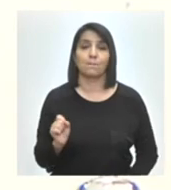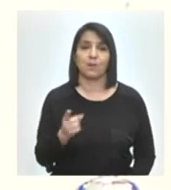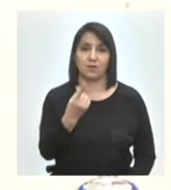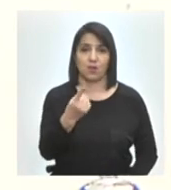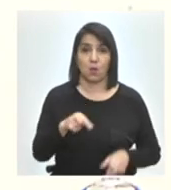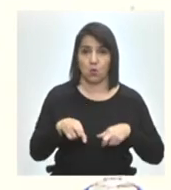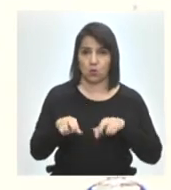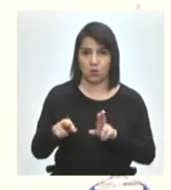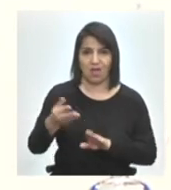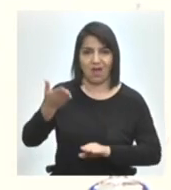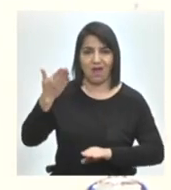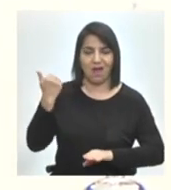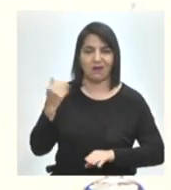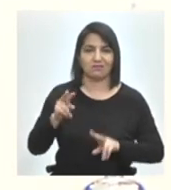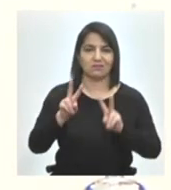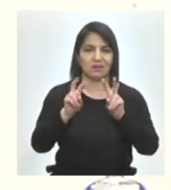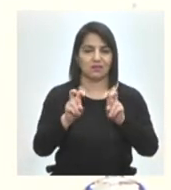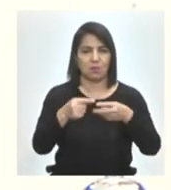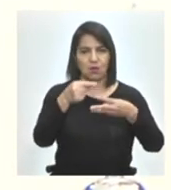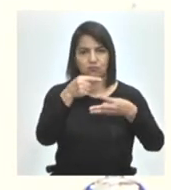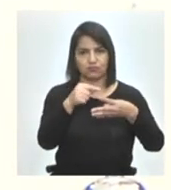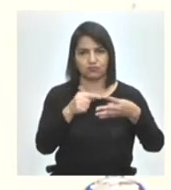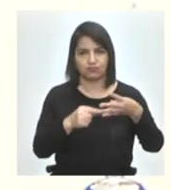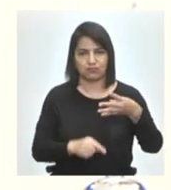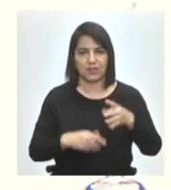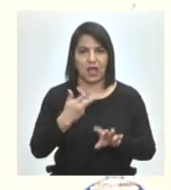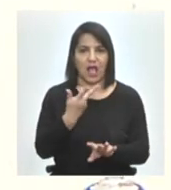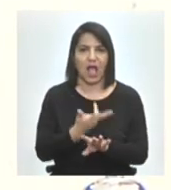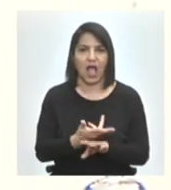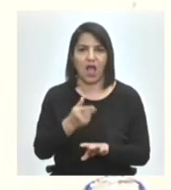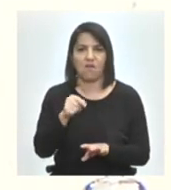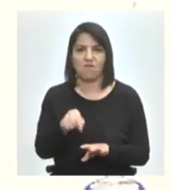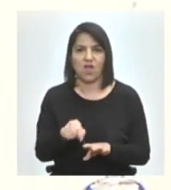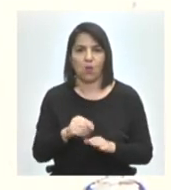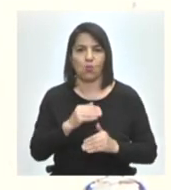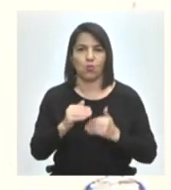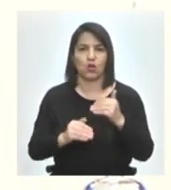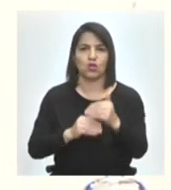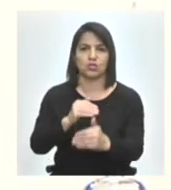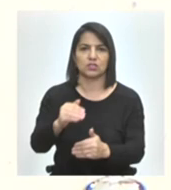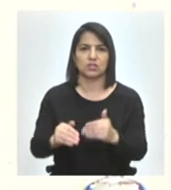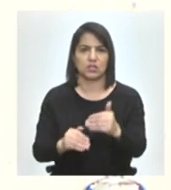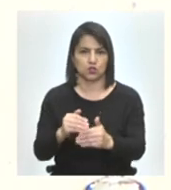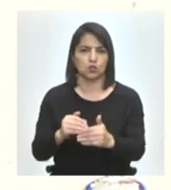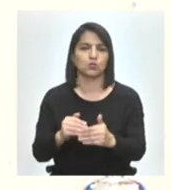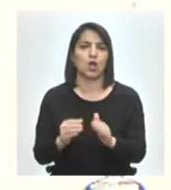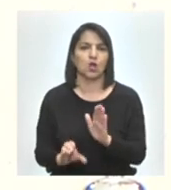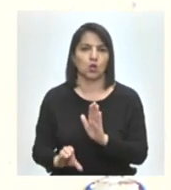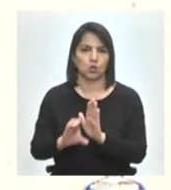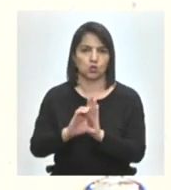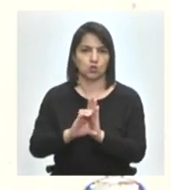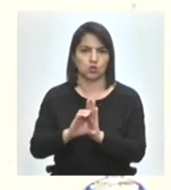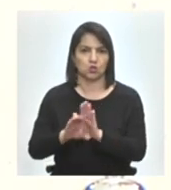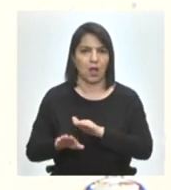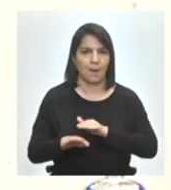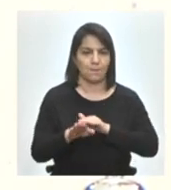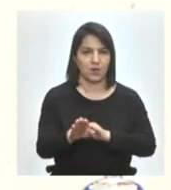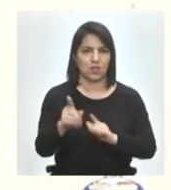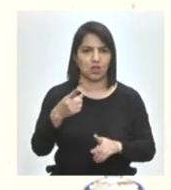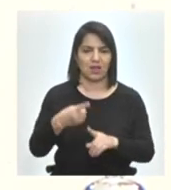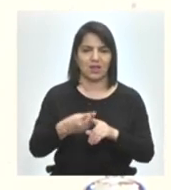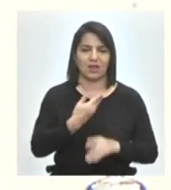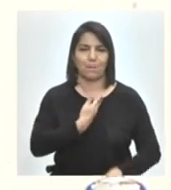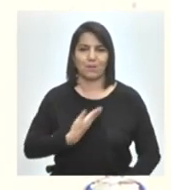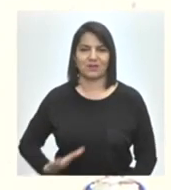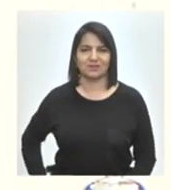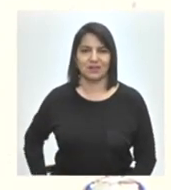oportunidad, entre los temas mencionados, figuraba un incipiente proceso constituyente impulsado por la expresidenta